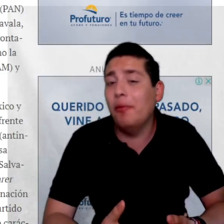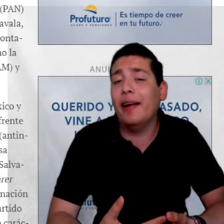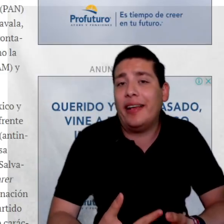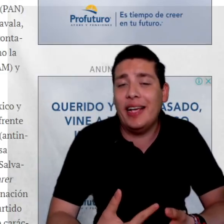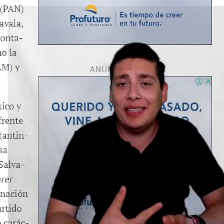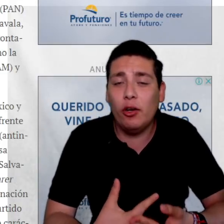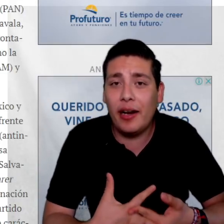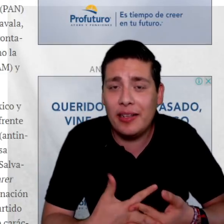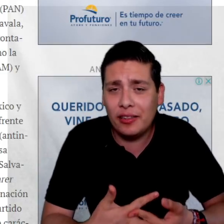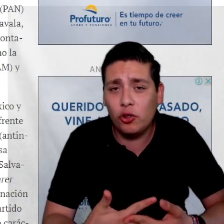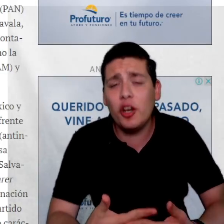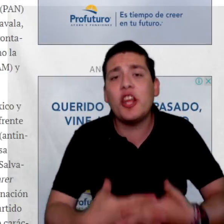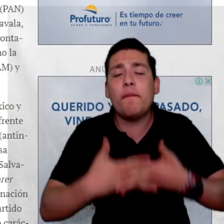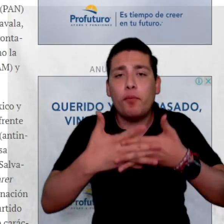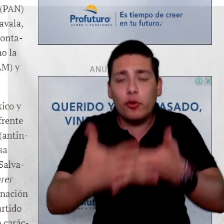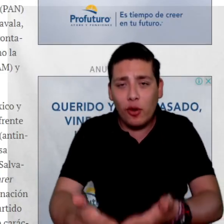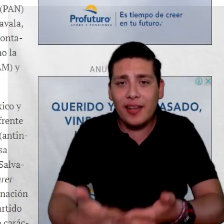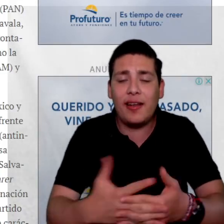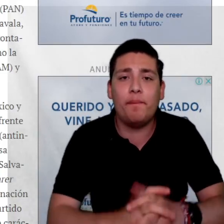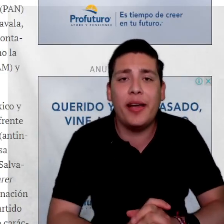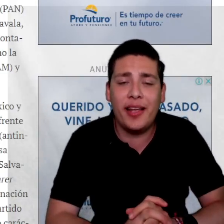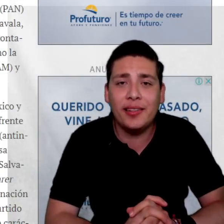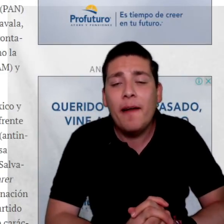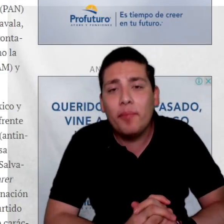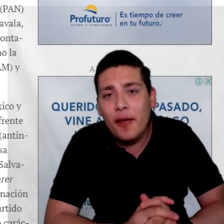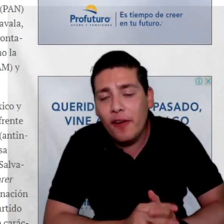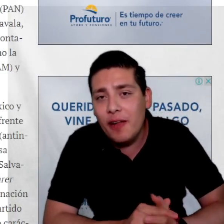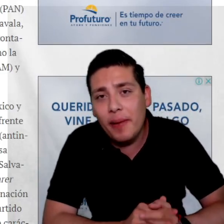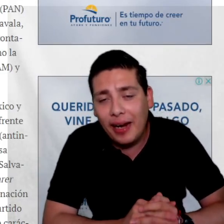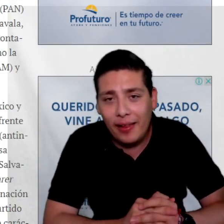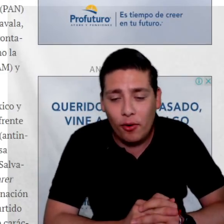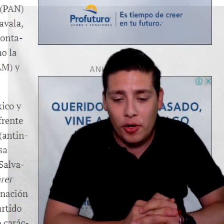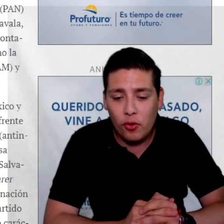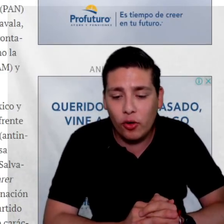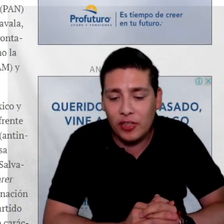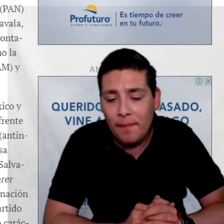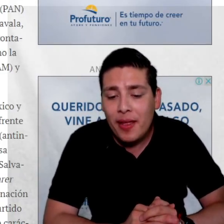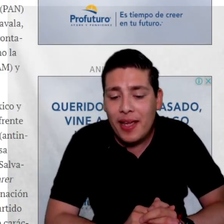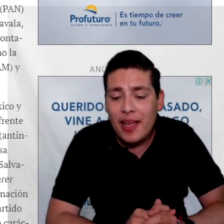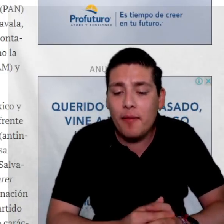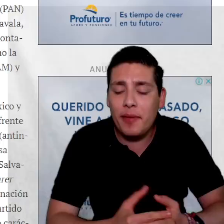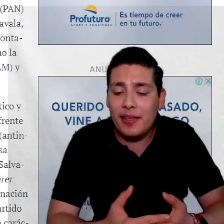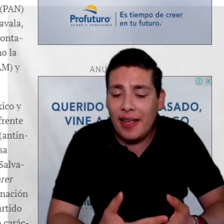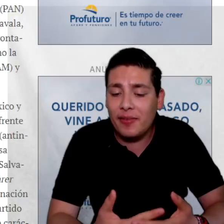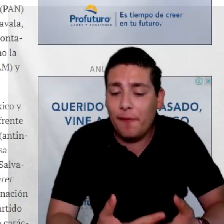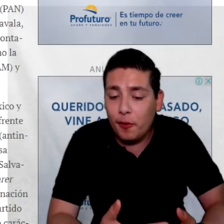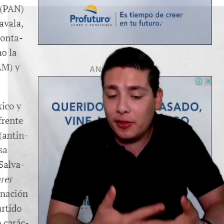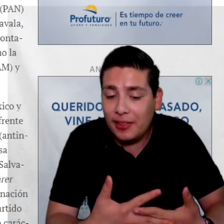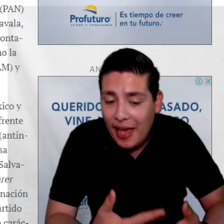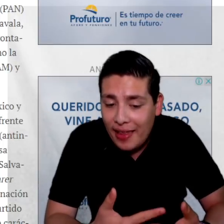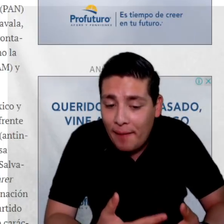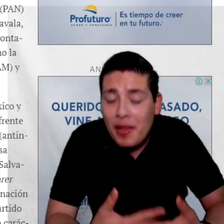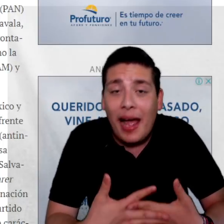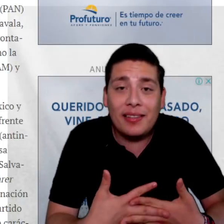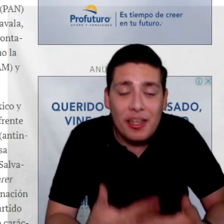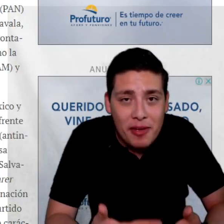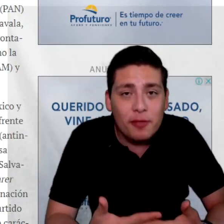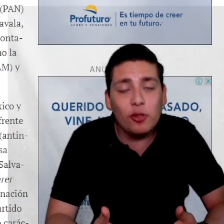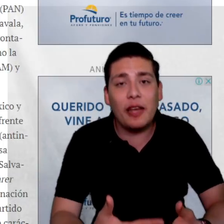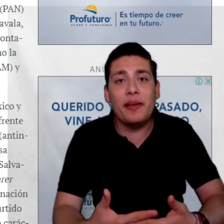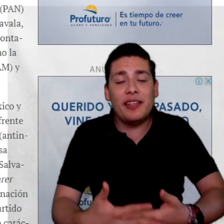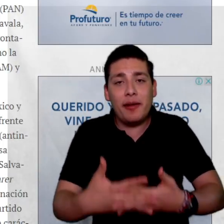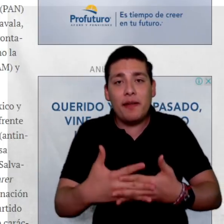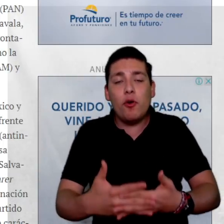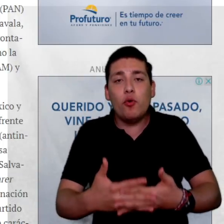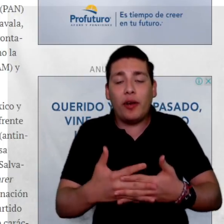hecho, se habla que esta organización impulsó las campañas de Felipe Calderón Hinojosa y Vicente Fox Quesada.